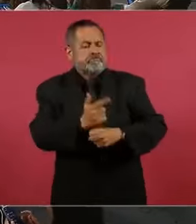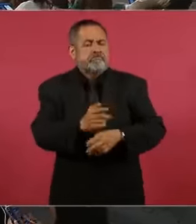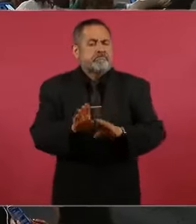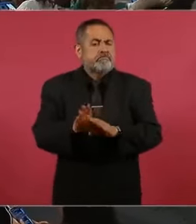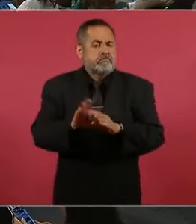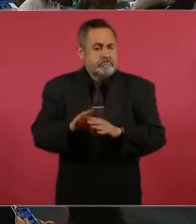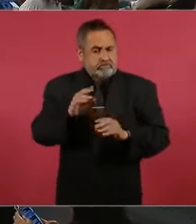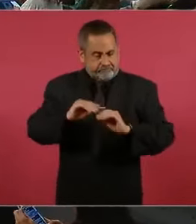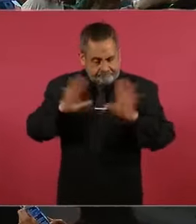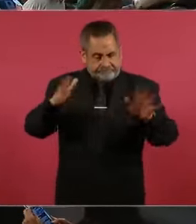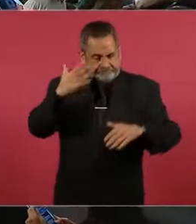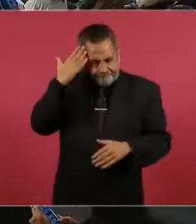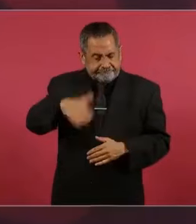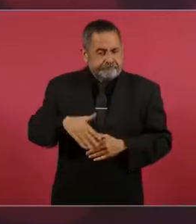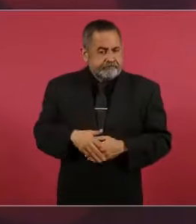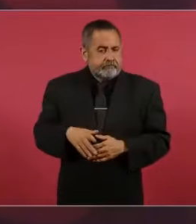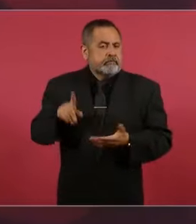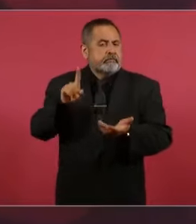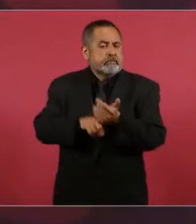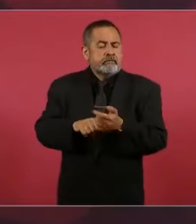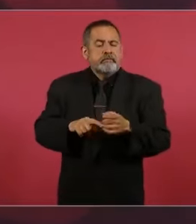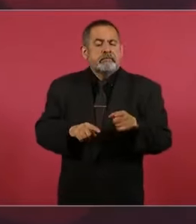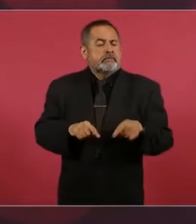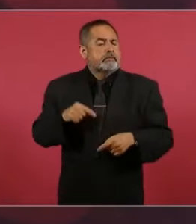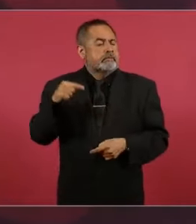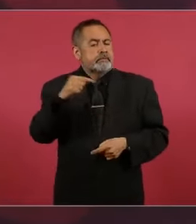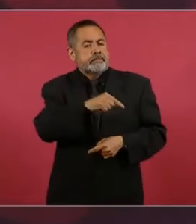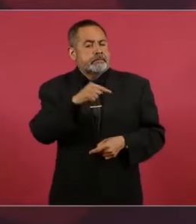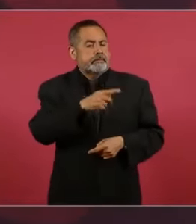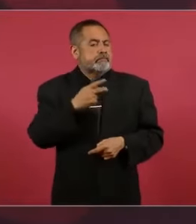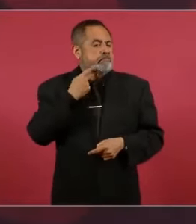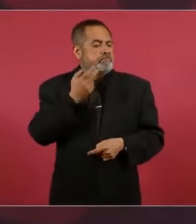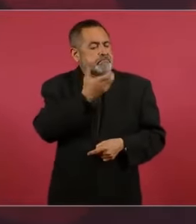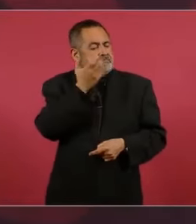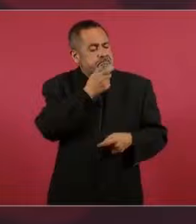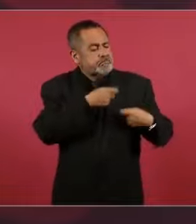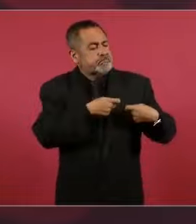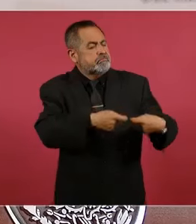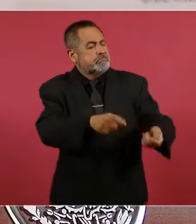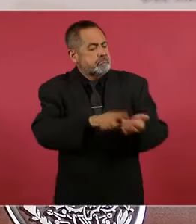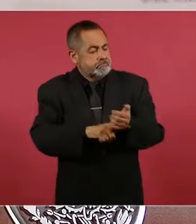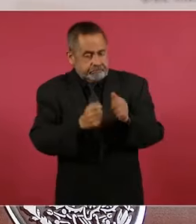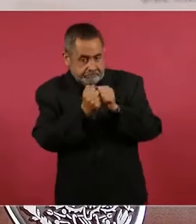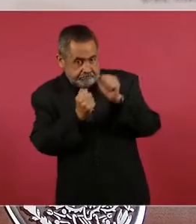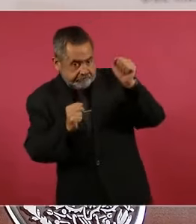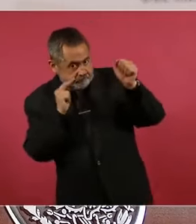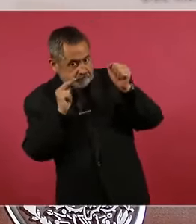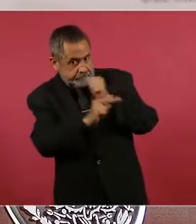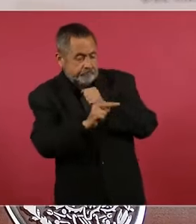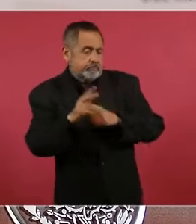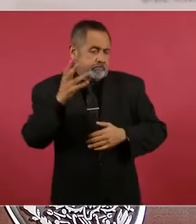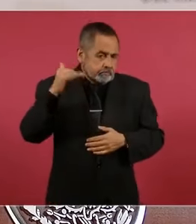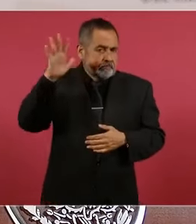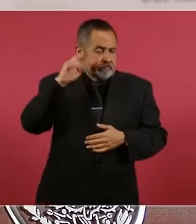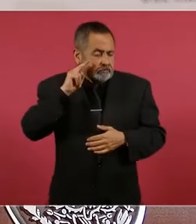de la política tradicional, o cómo